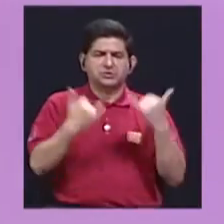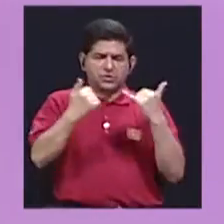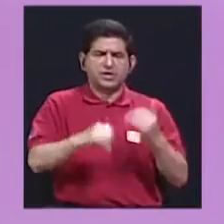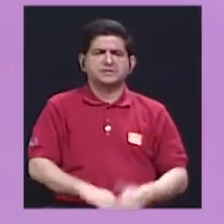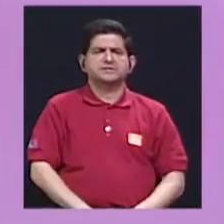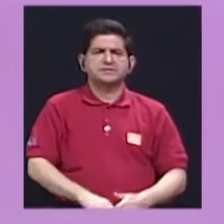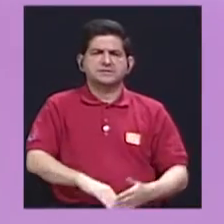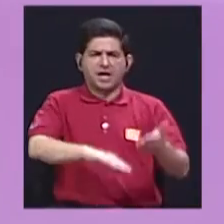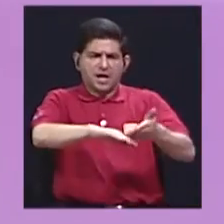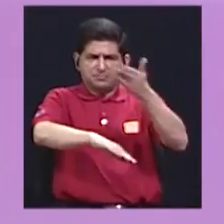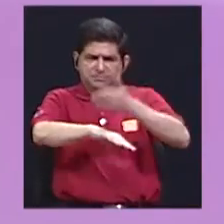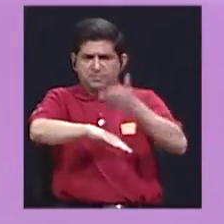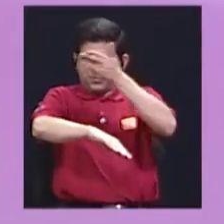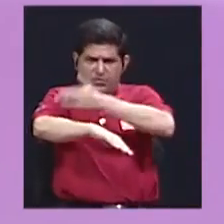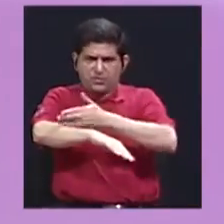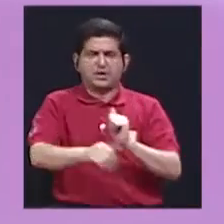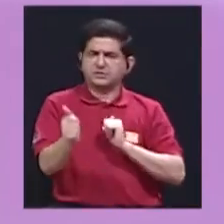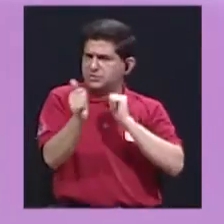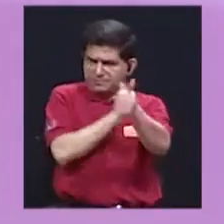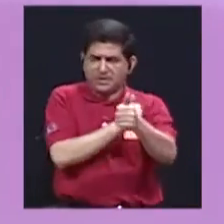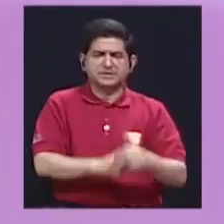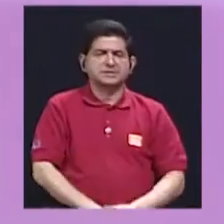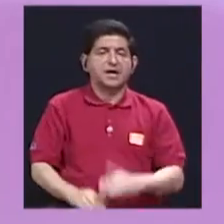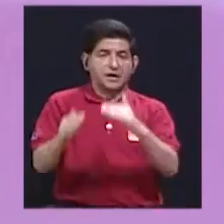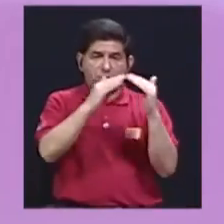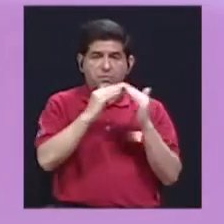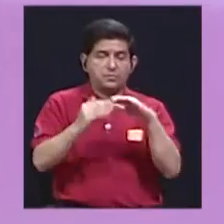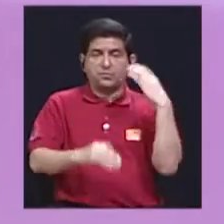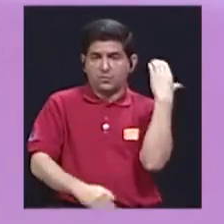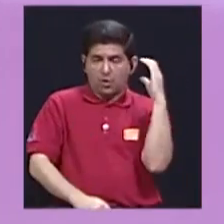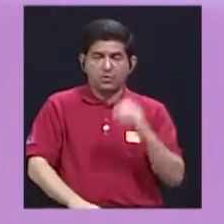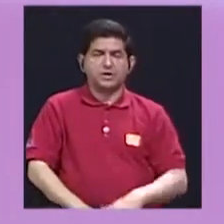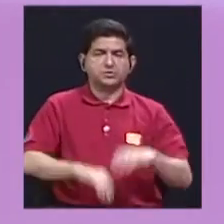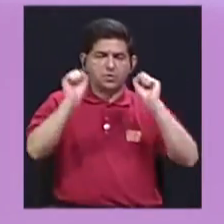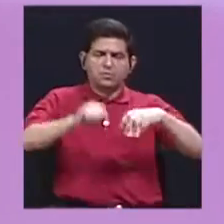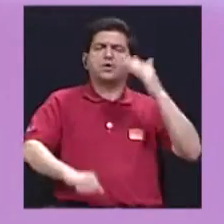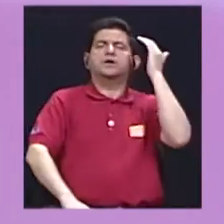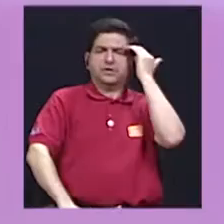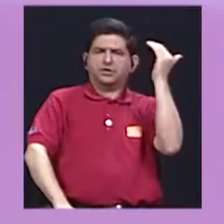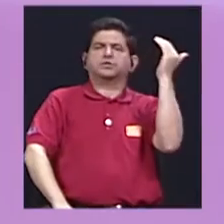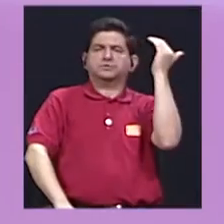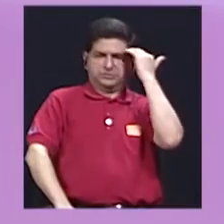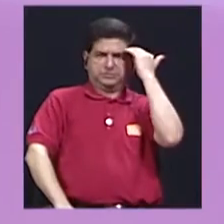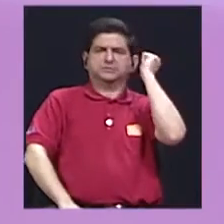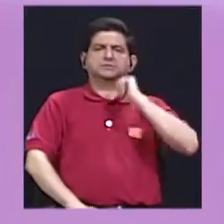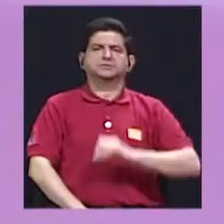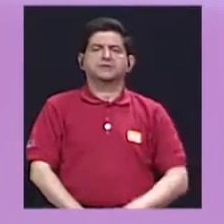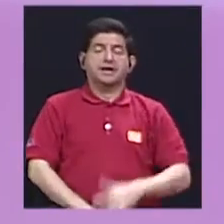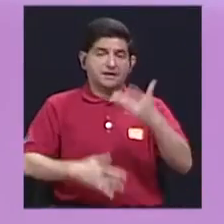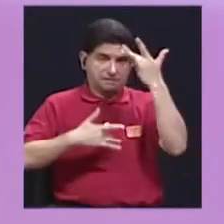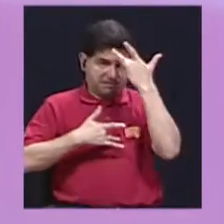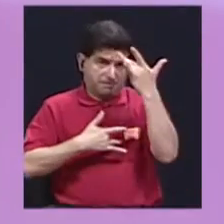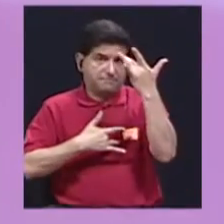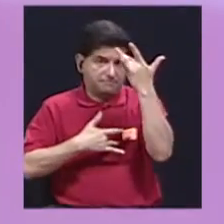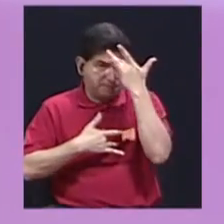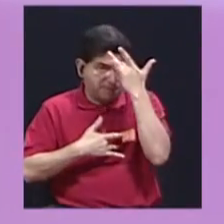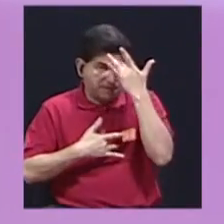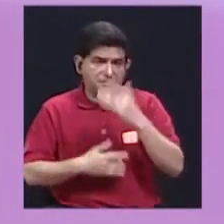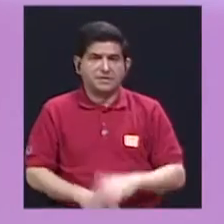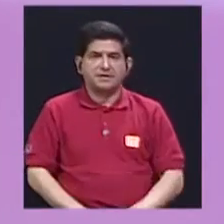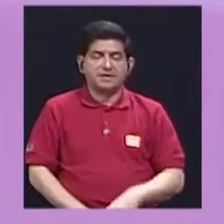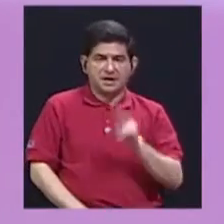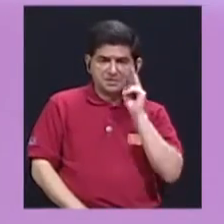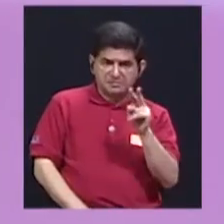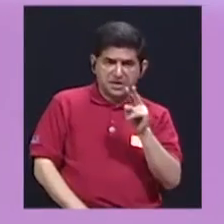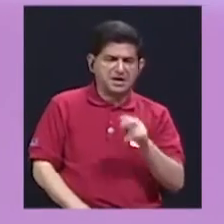con el objeto de que de que la población de cartago se concientice de que la enfermedad no hay